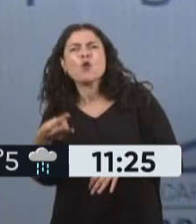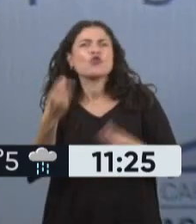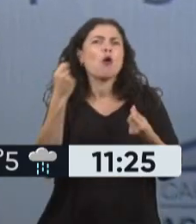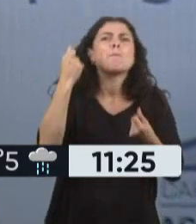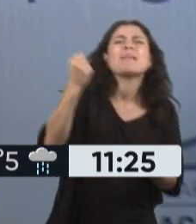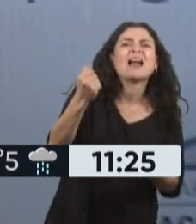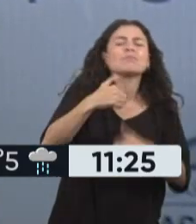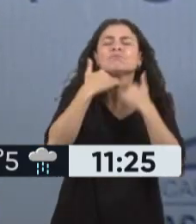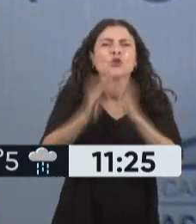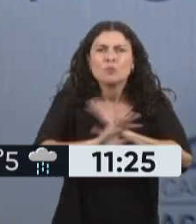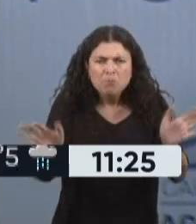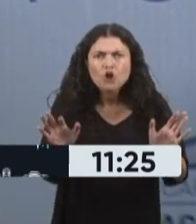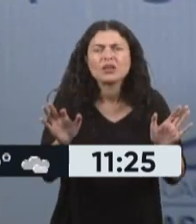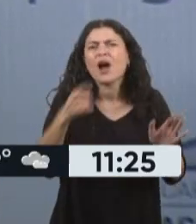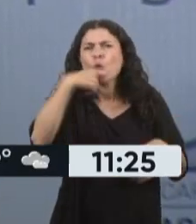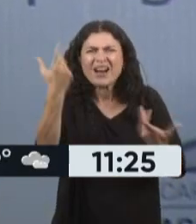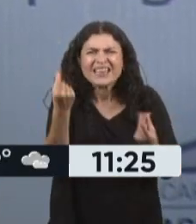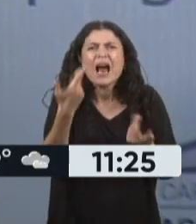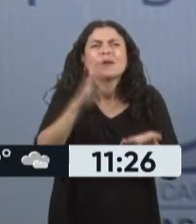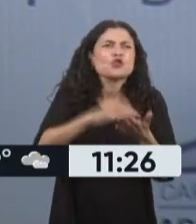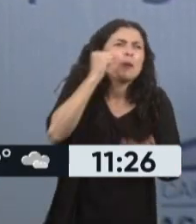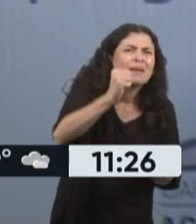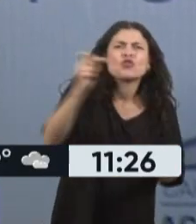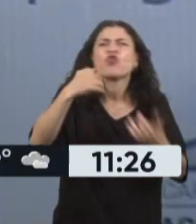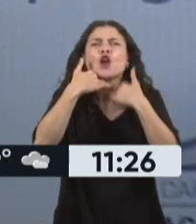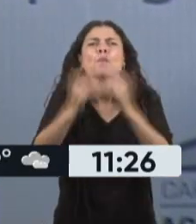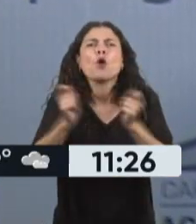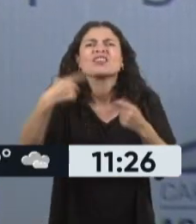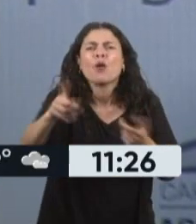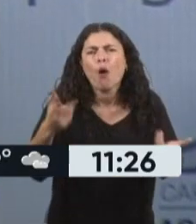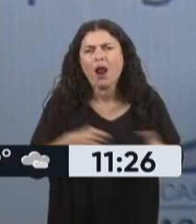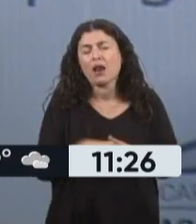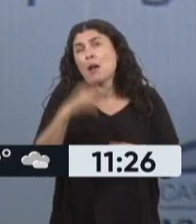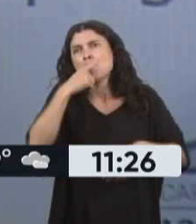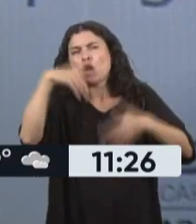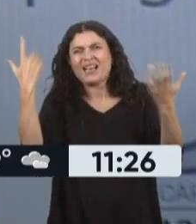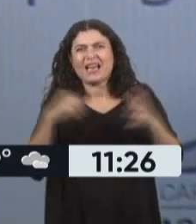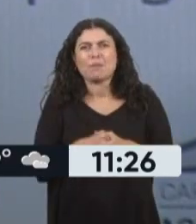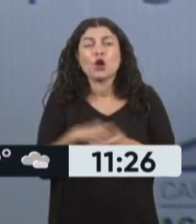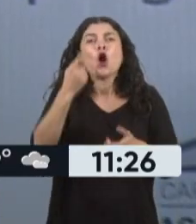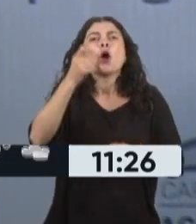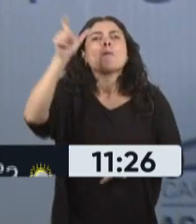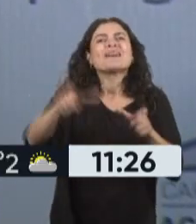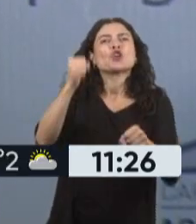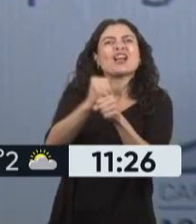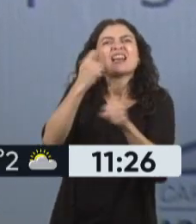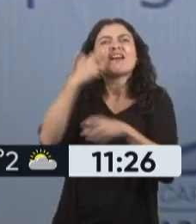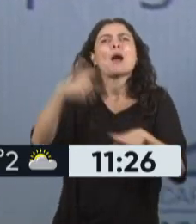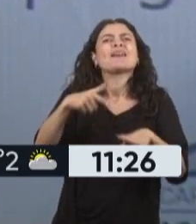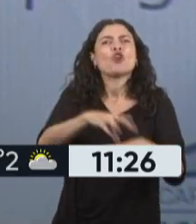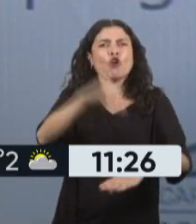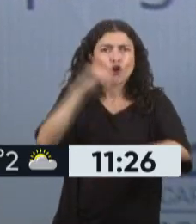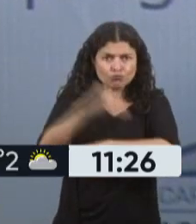que había otros casos que la moneda podía ser, por ejemplo, para un petrolero podría ser el